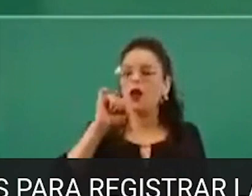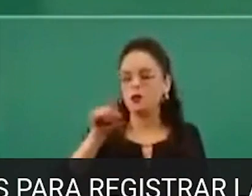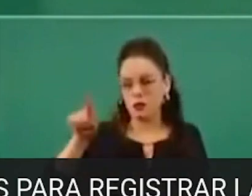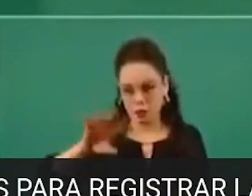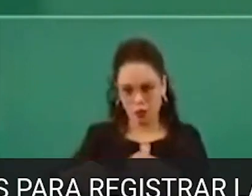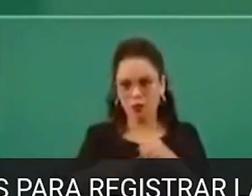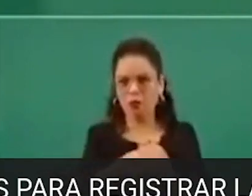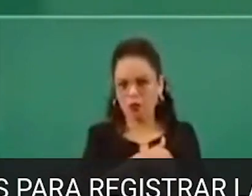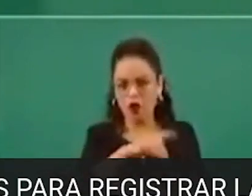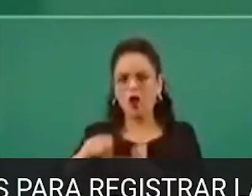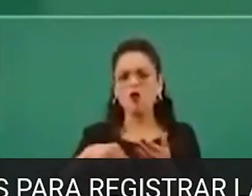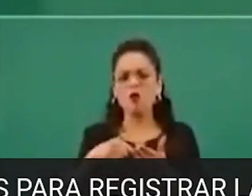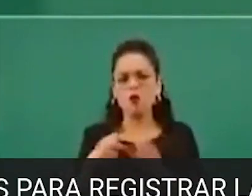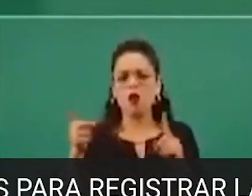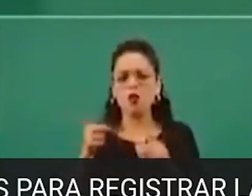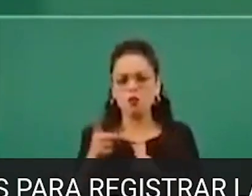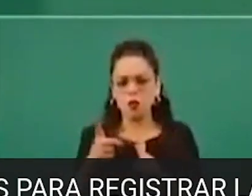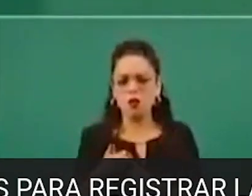sitio de internet es